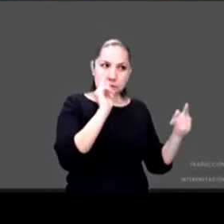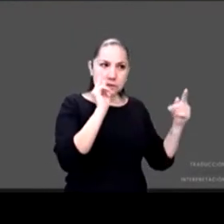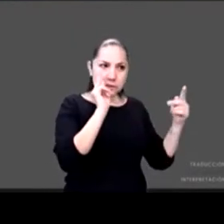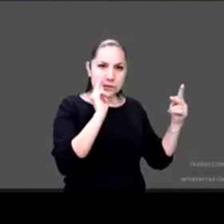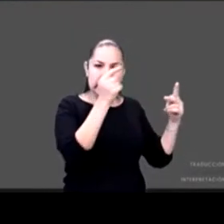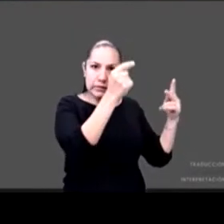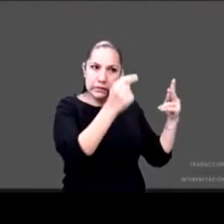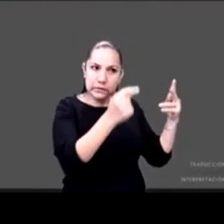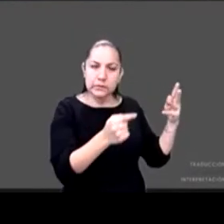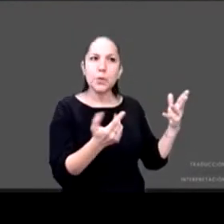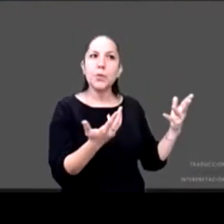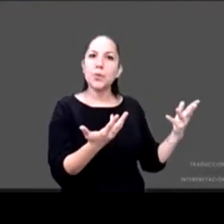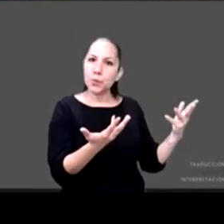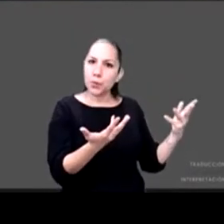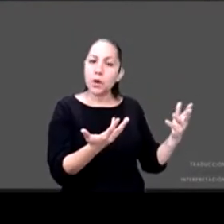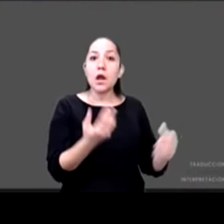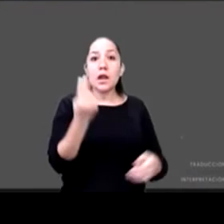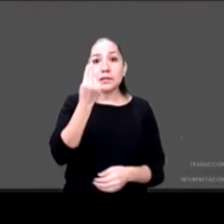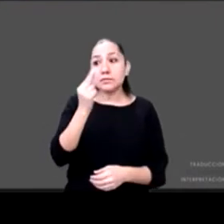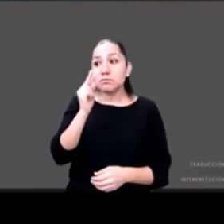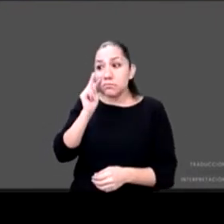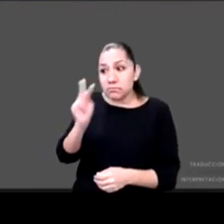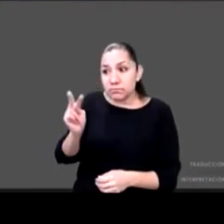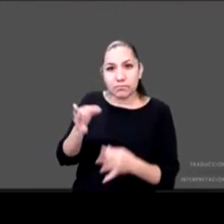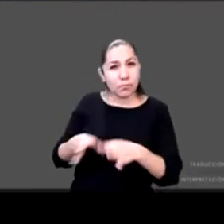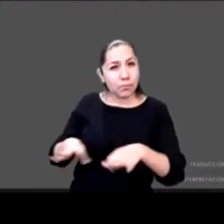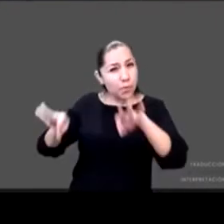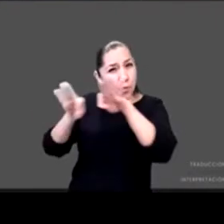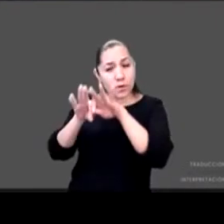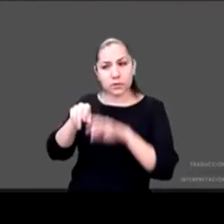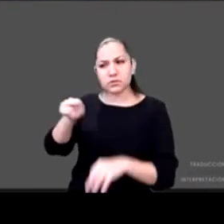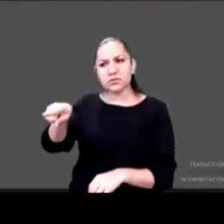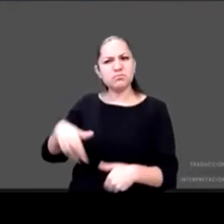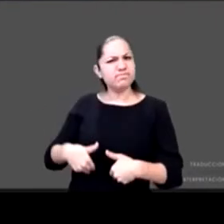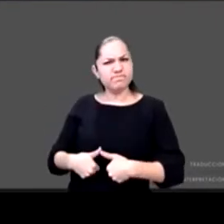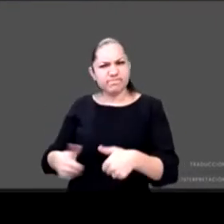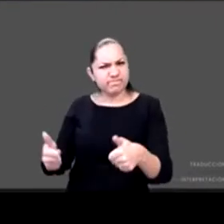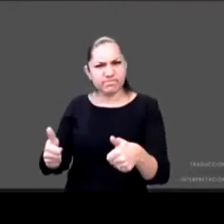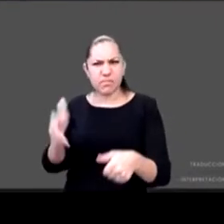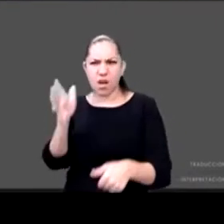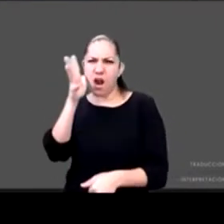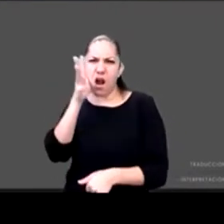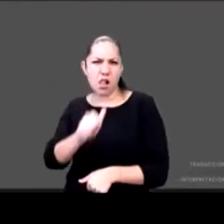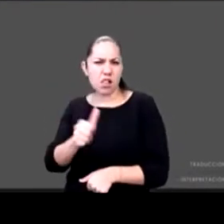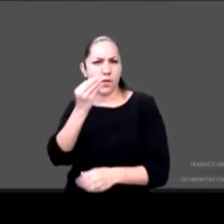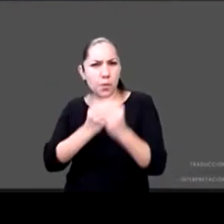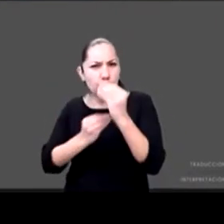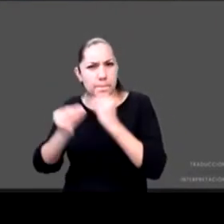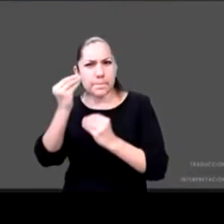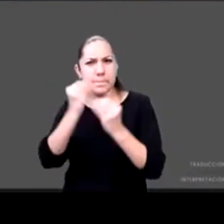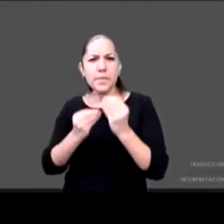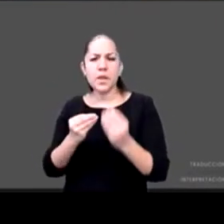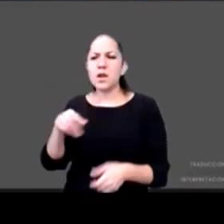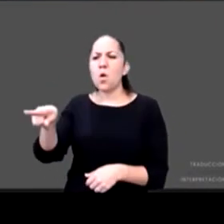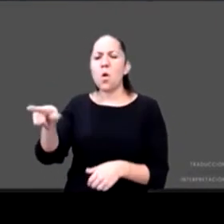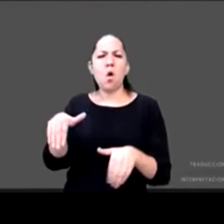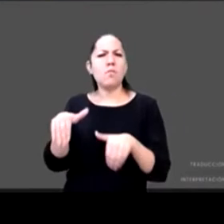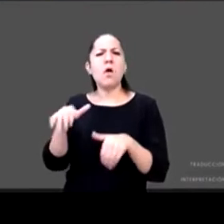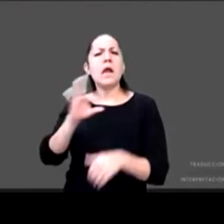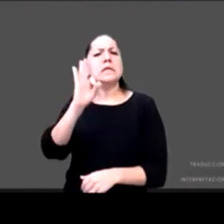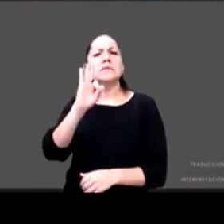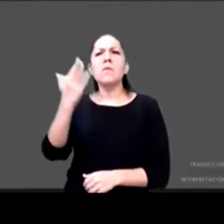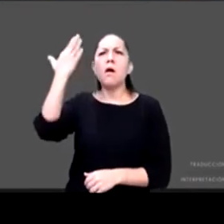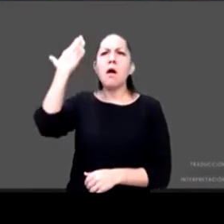si está inquieto, si empieza a presentar conductas que ya habían sido superadas, como pues hacerse pipí, o querer